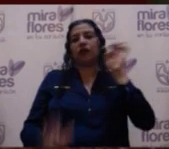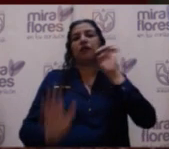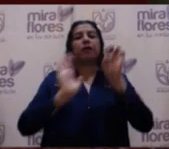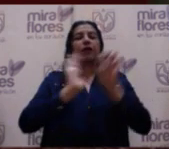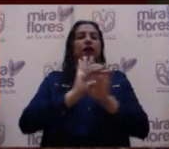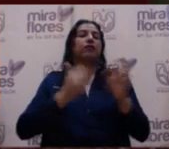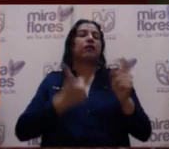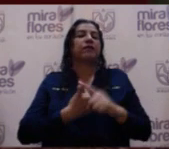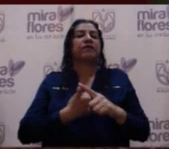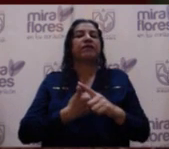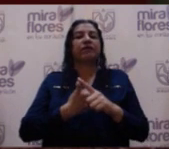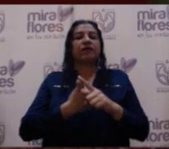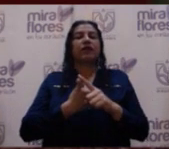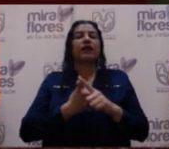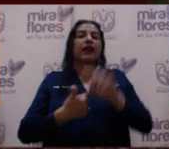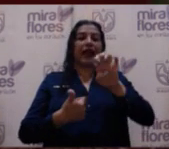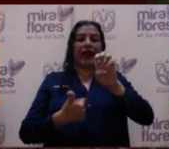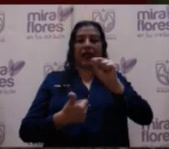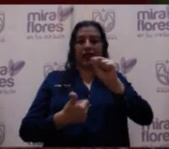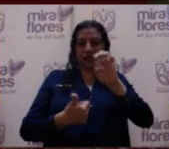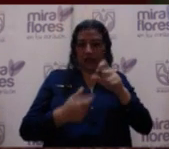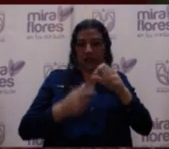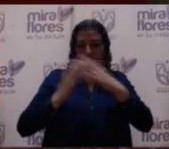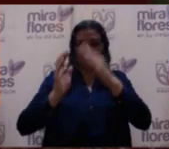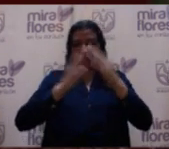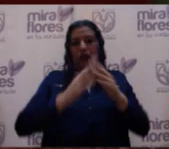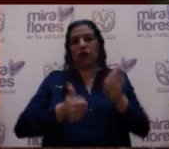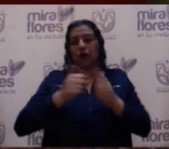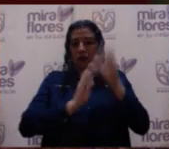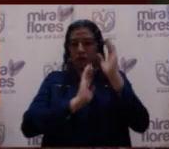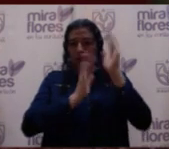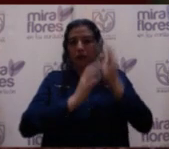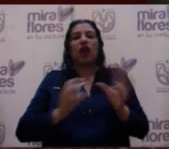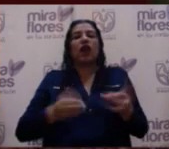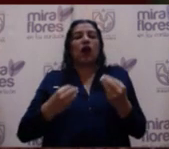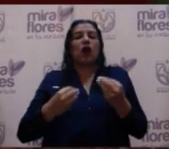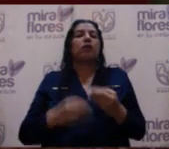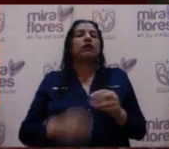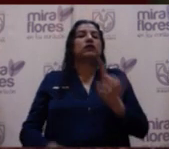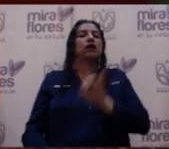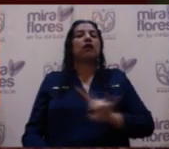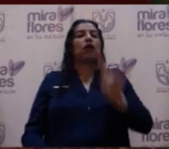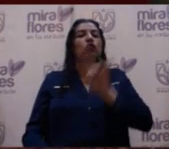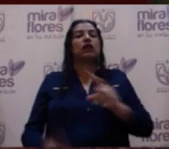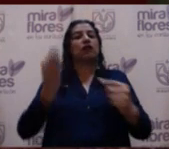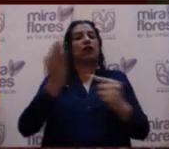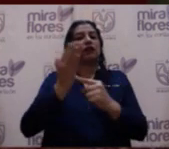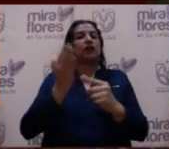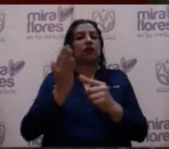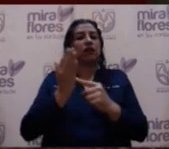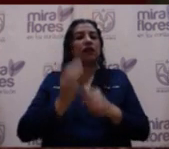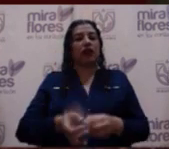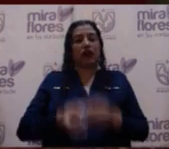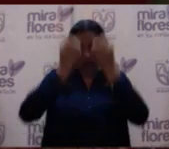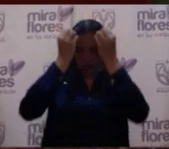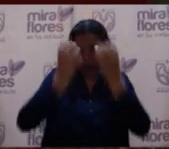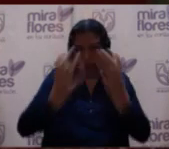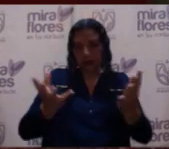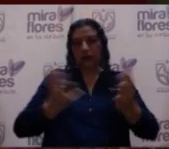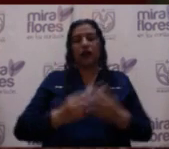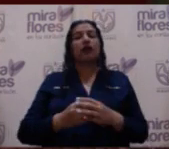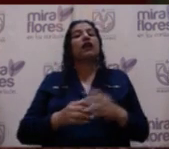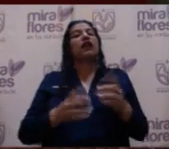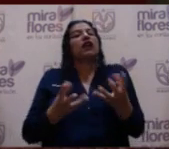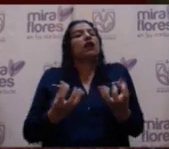ejemplo, en Essen expusimos el tema de cómo se está utilizando la tecnología y la información y